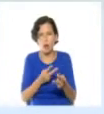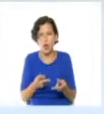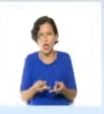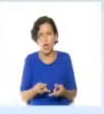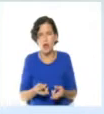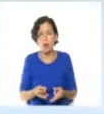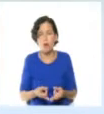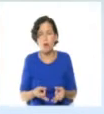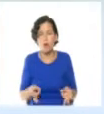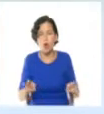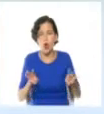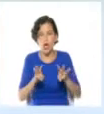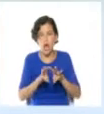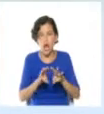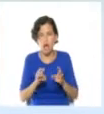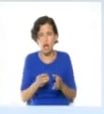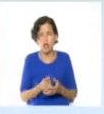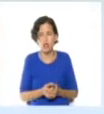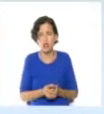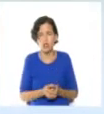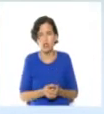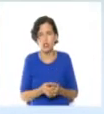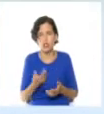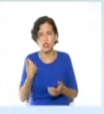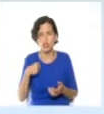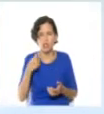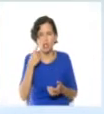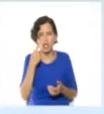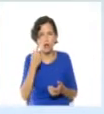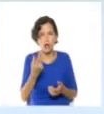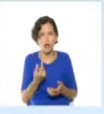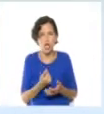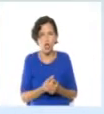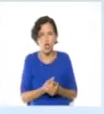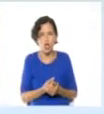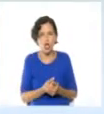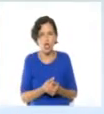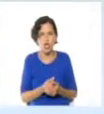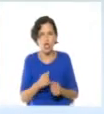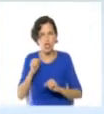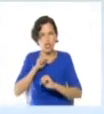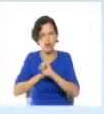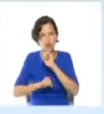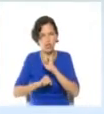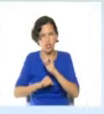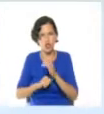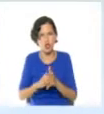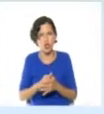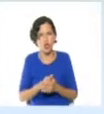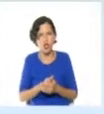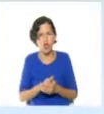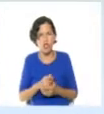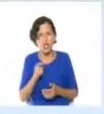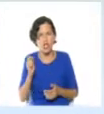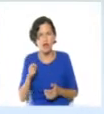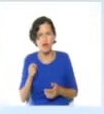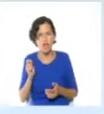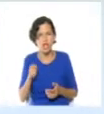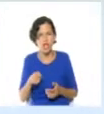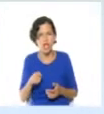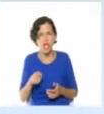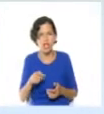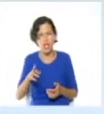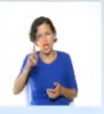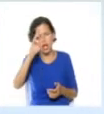republicano, precedido por lo que es el contralor, el defensor y el fiscal general. Y